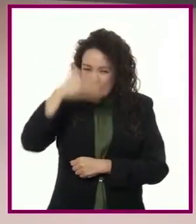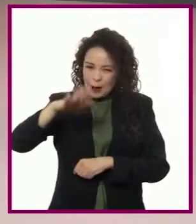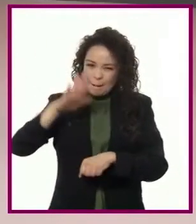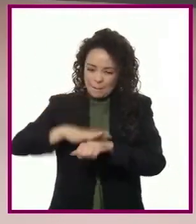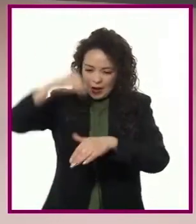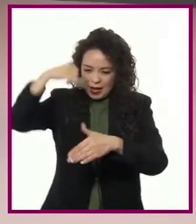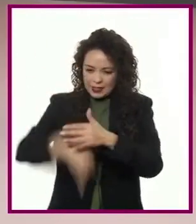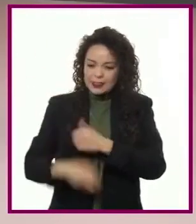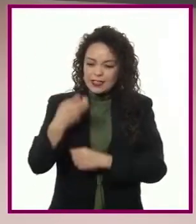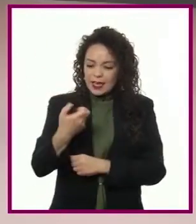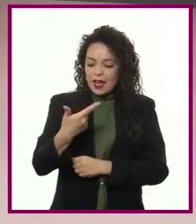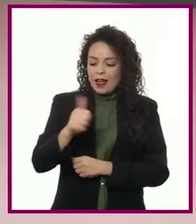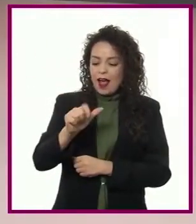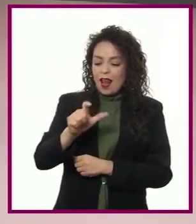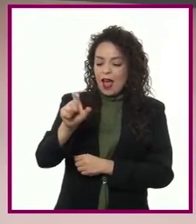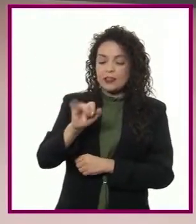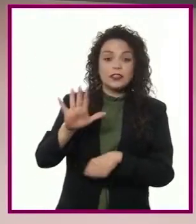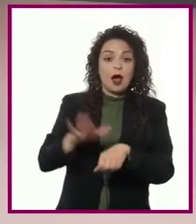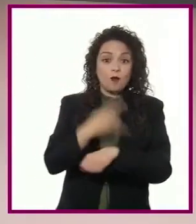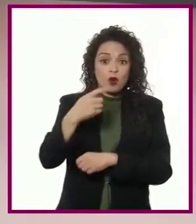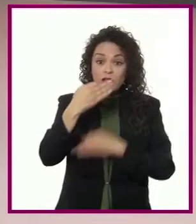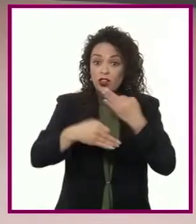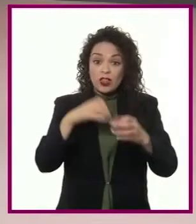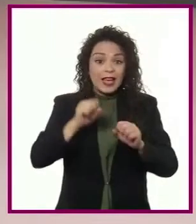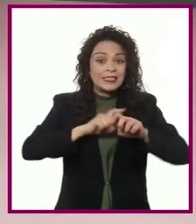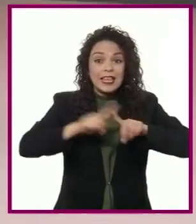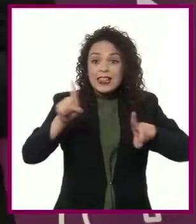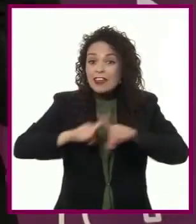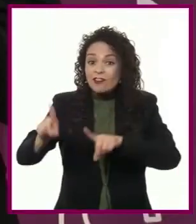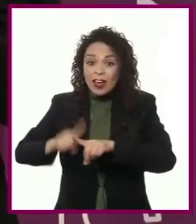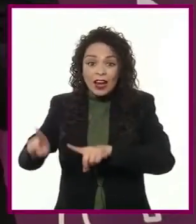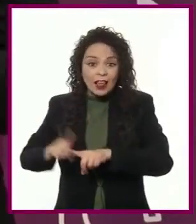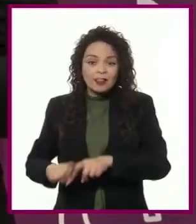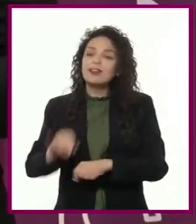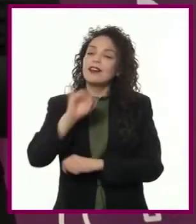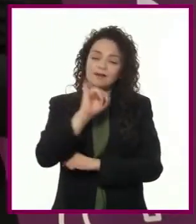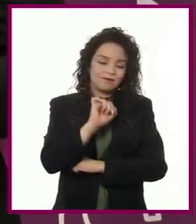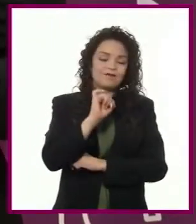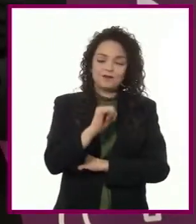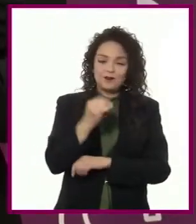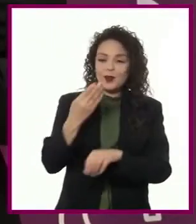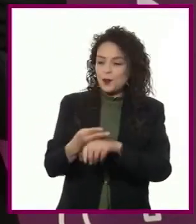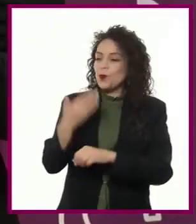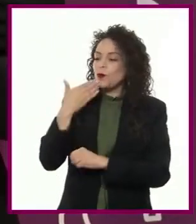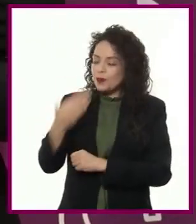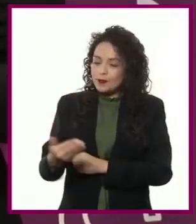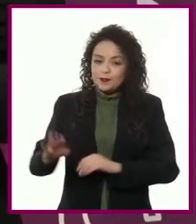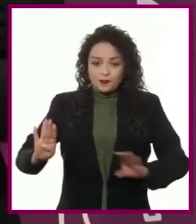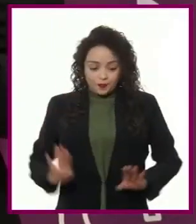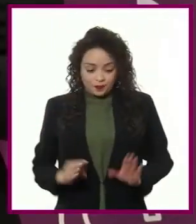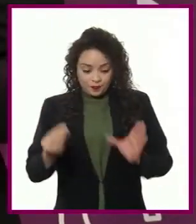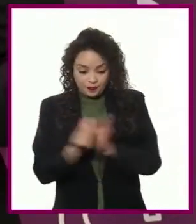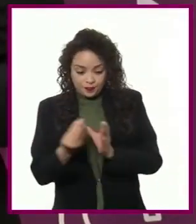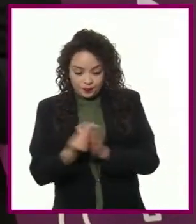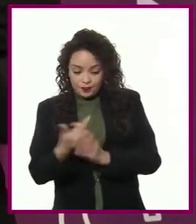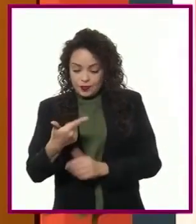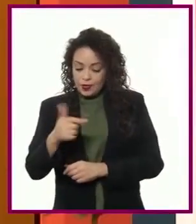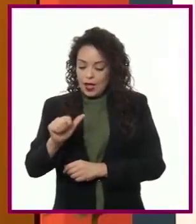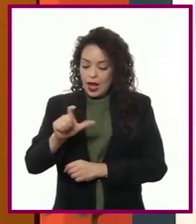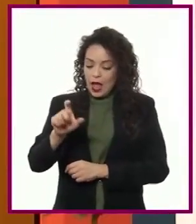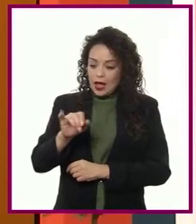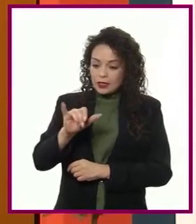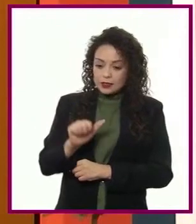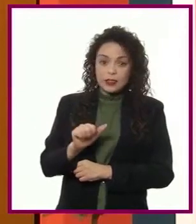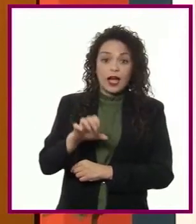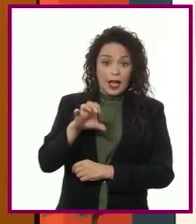que entiendo que todas son diferentes. Muy bien. Los tipos de galaxias que se conocen no solo